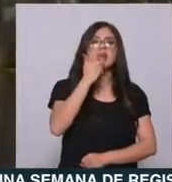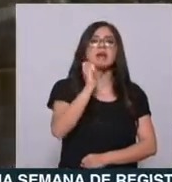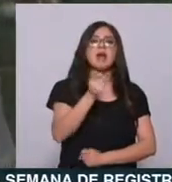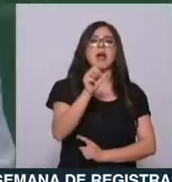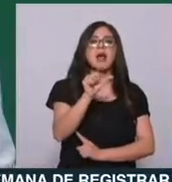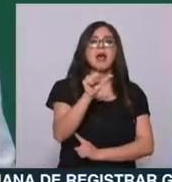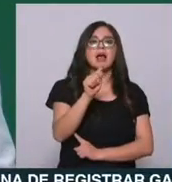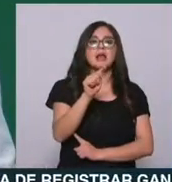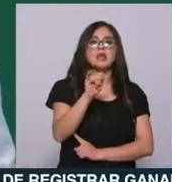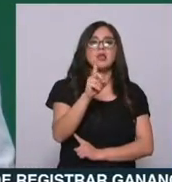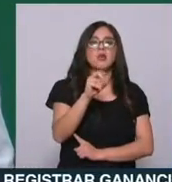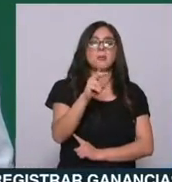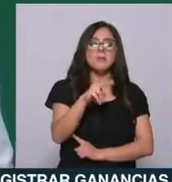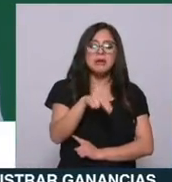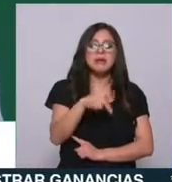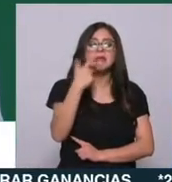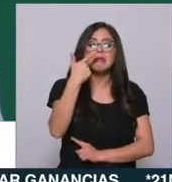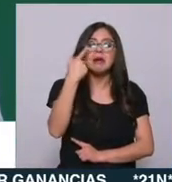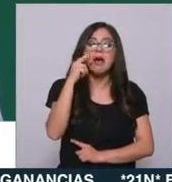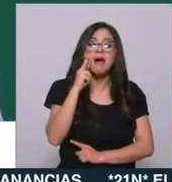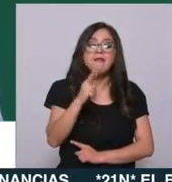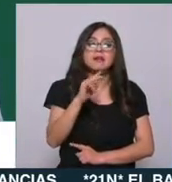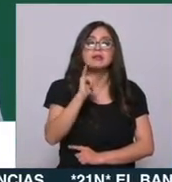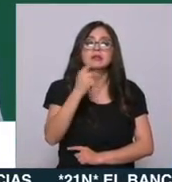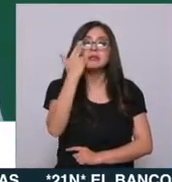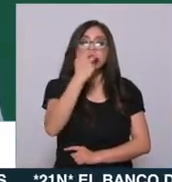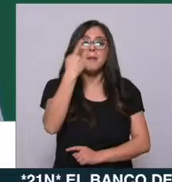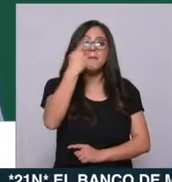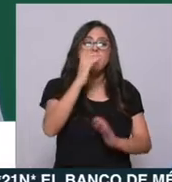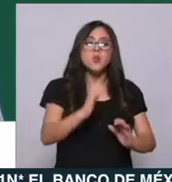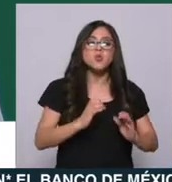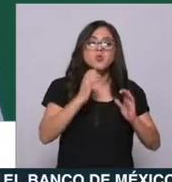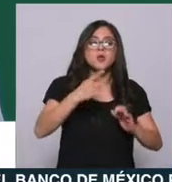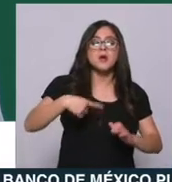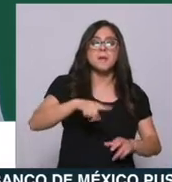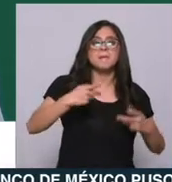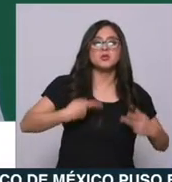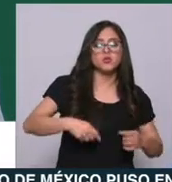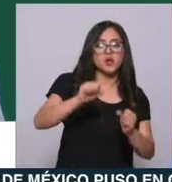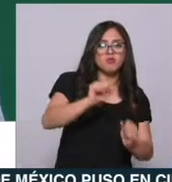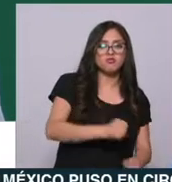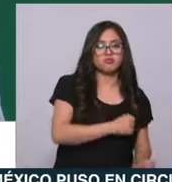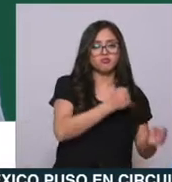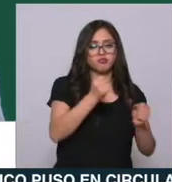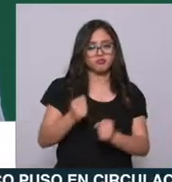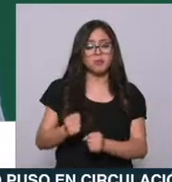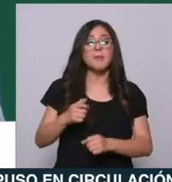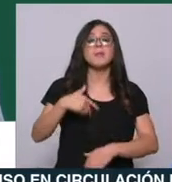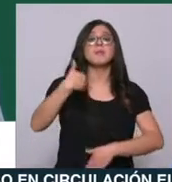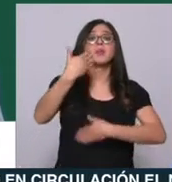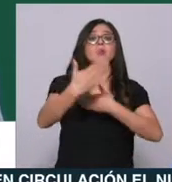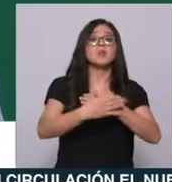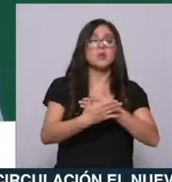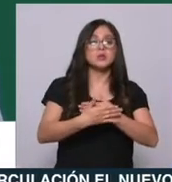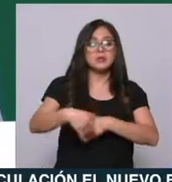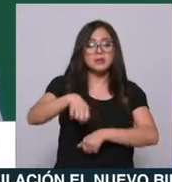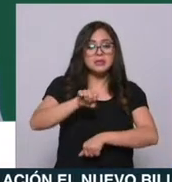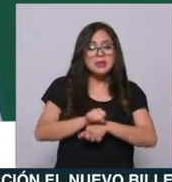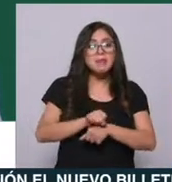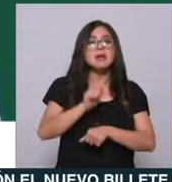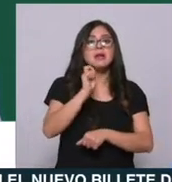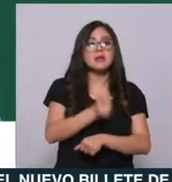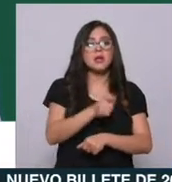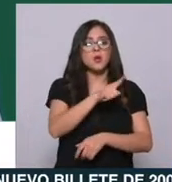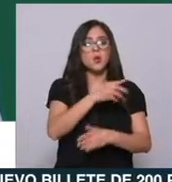usuarios. Vamos también a iniciar la próxima semana ya con nuevamente los cursos de